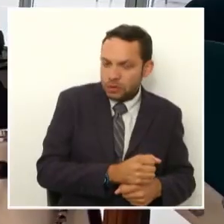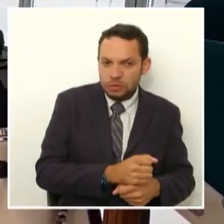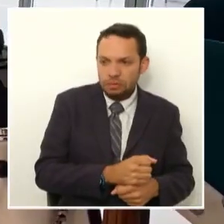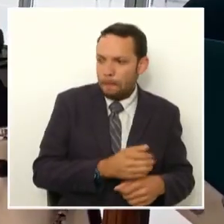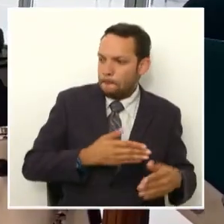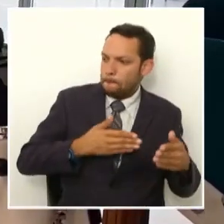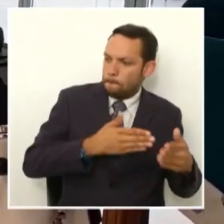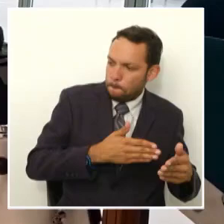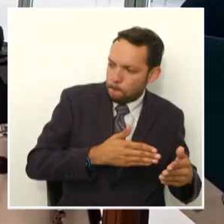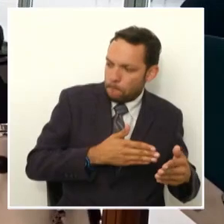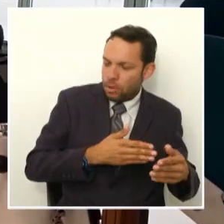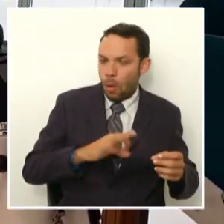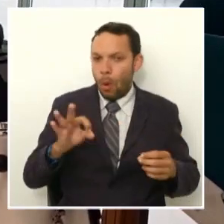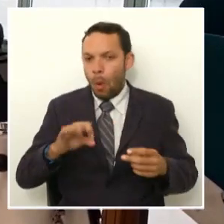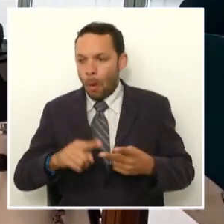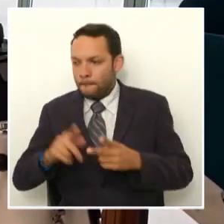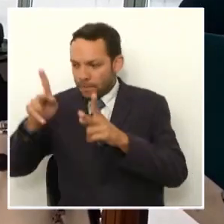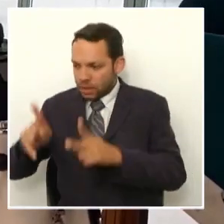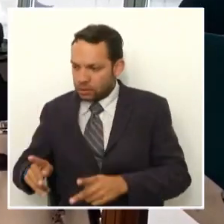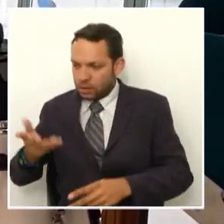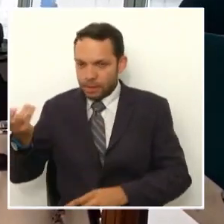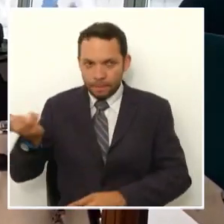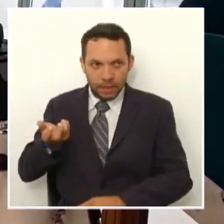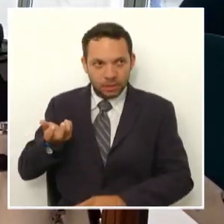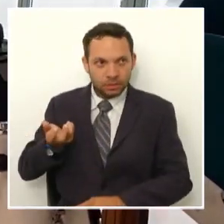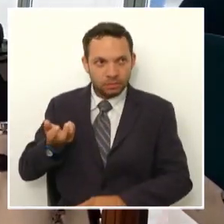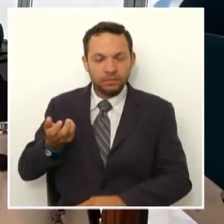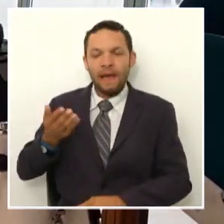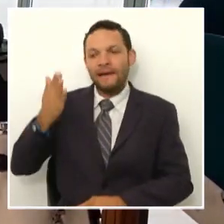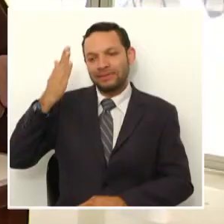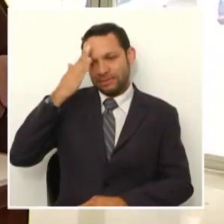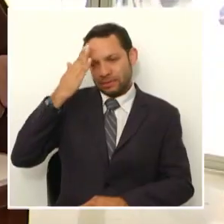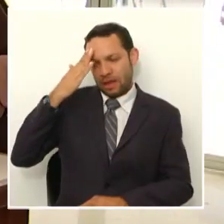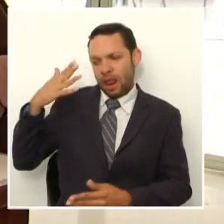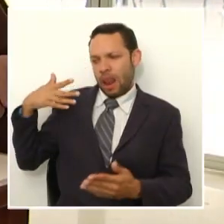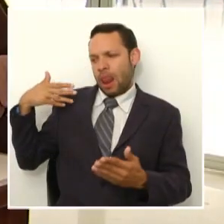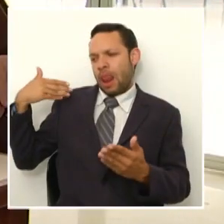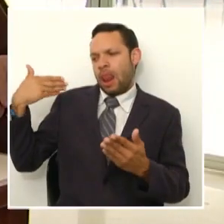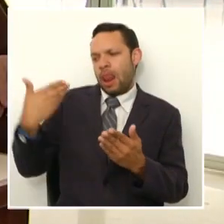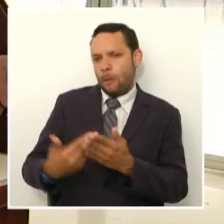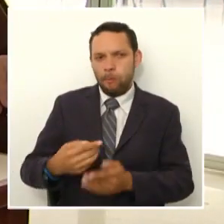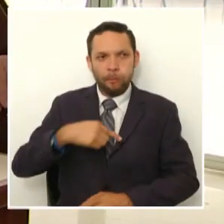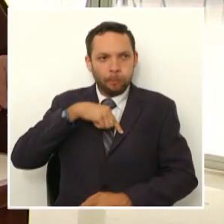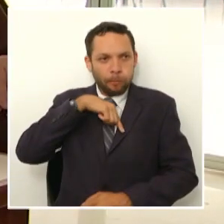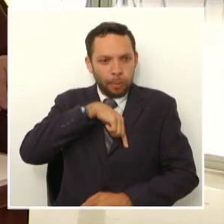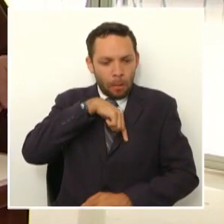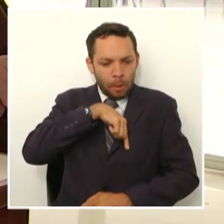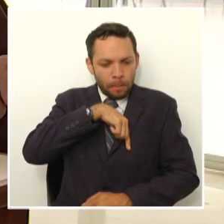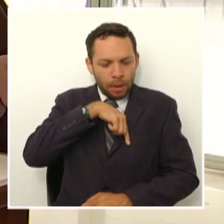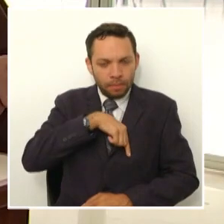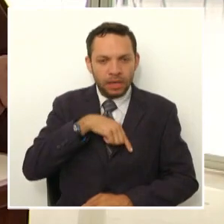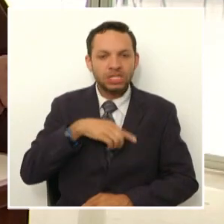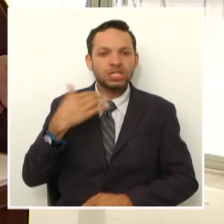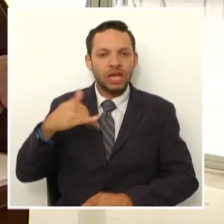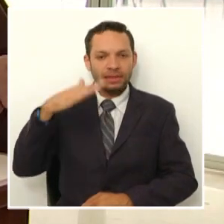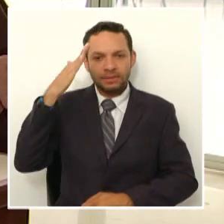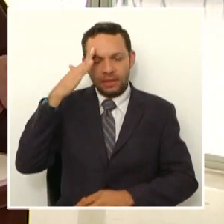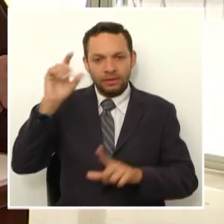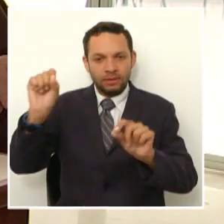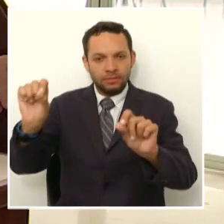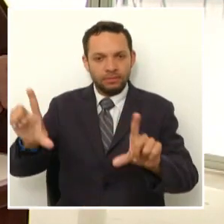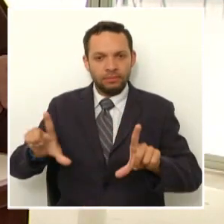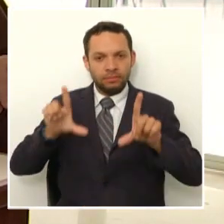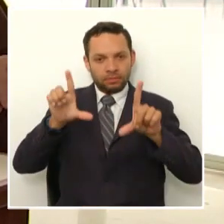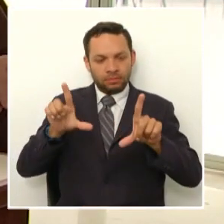jubilación. No, él sabe que hasta que se muera tiene allá metido su título de médico. ¿Y saben